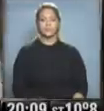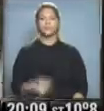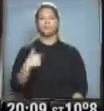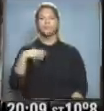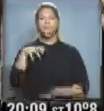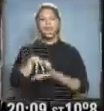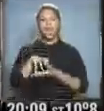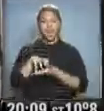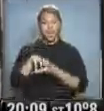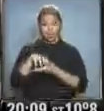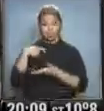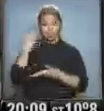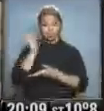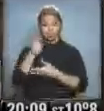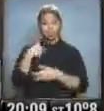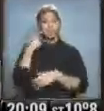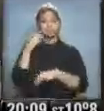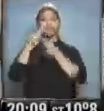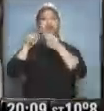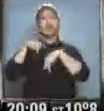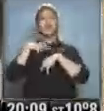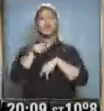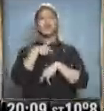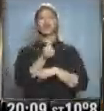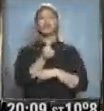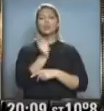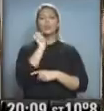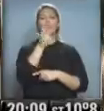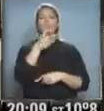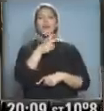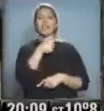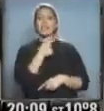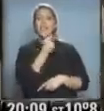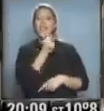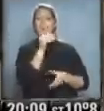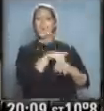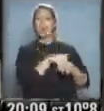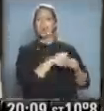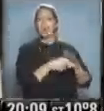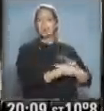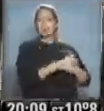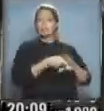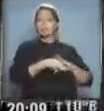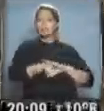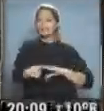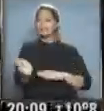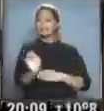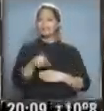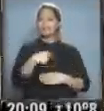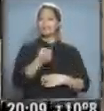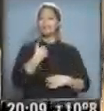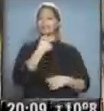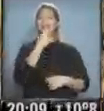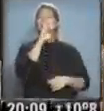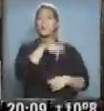La Cámara Federal porteña anuló todo lo actuado por el magistrado en la causa por presunto desvío de fondos del plan de viviendas Sueños